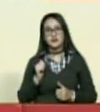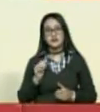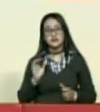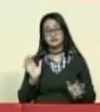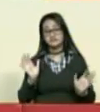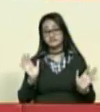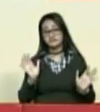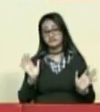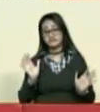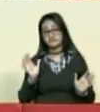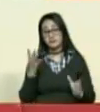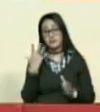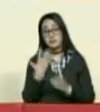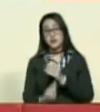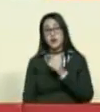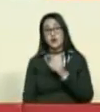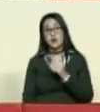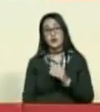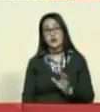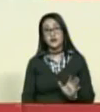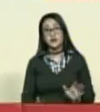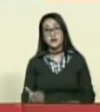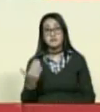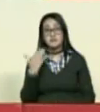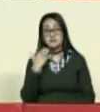trastos en la cabeza, es que se dice.